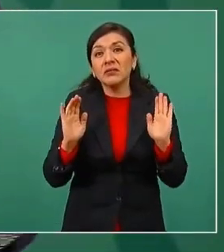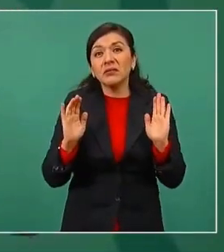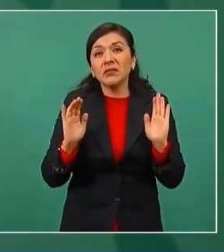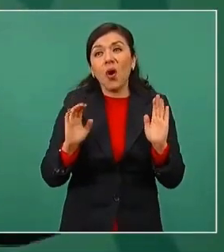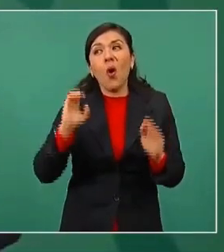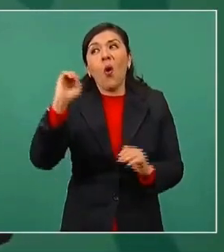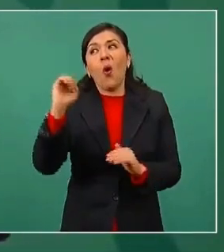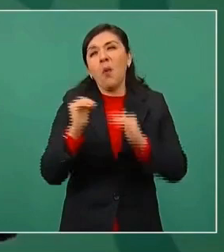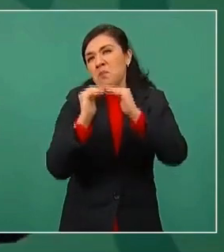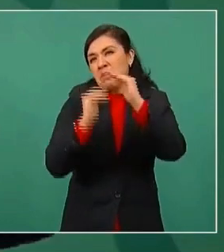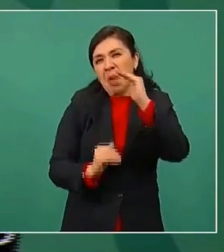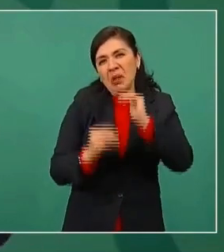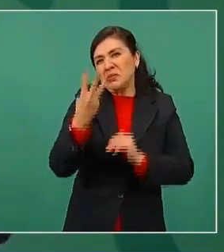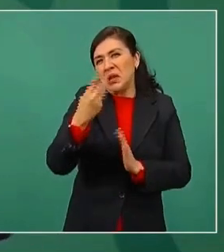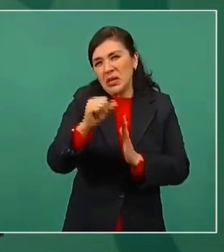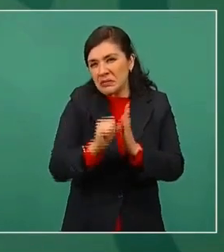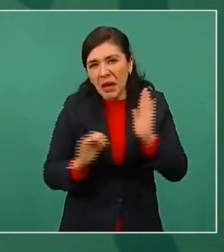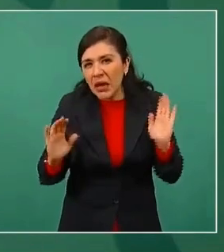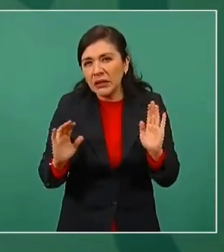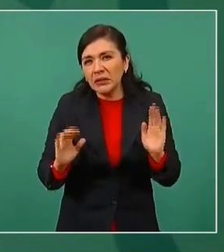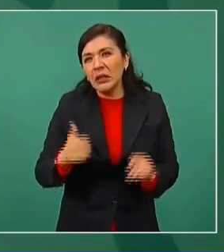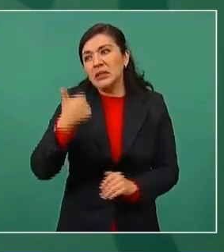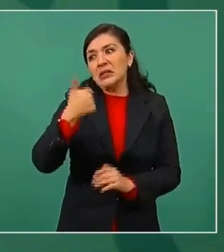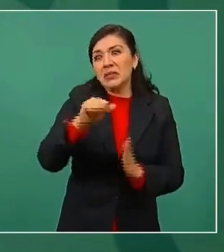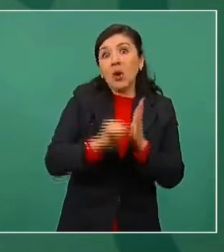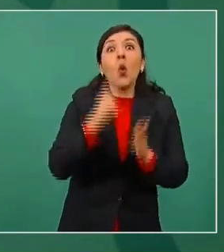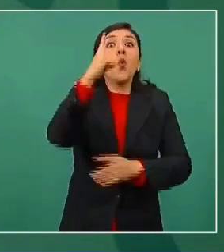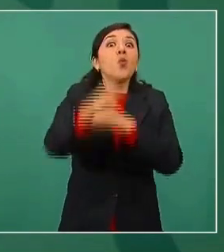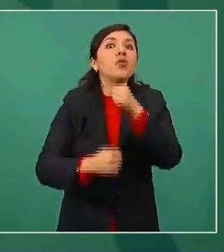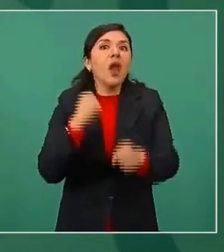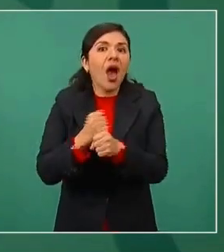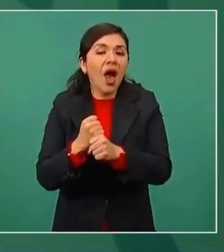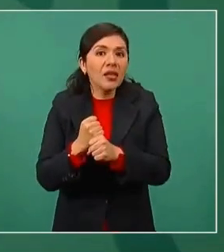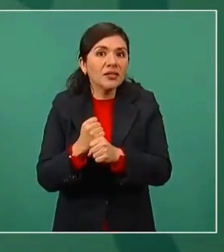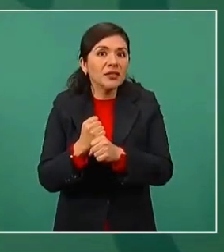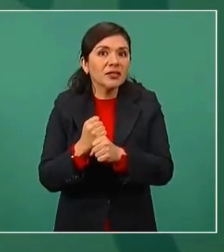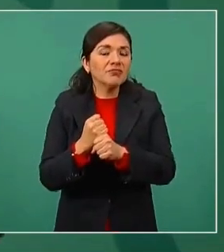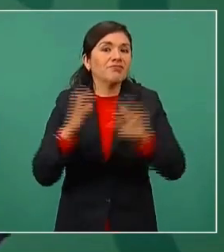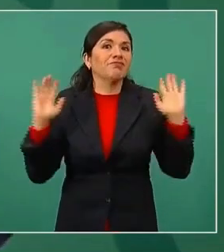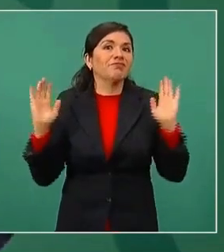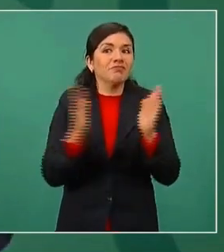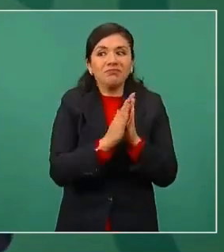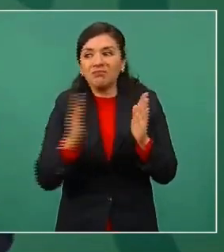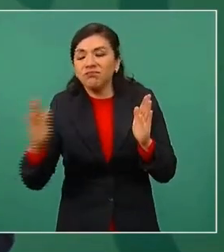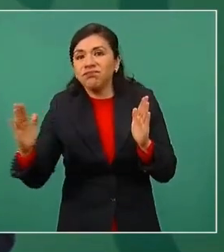de menos de 3 meses, 6 meses, 1 año, ¿sí?